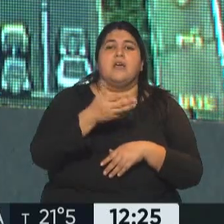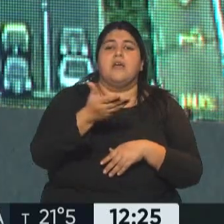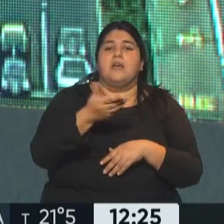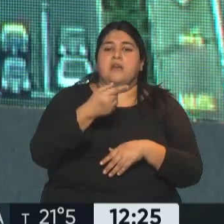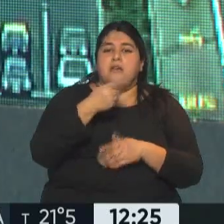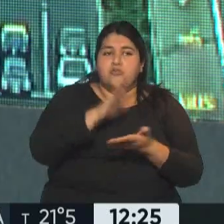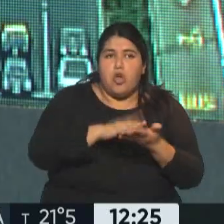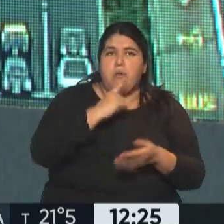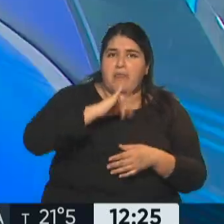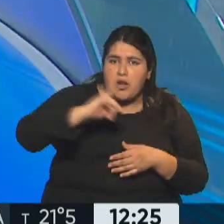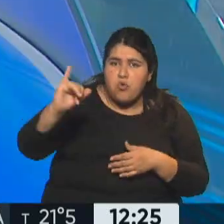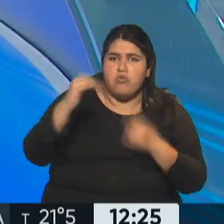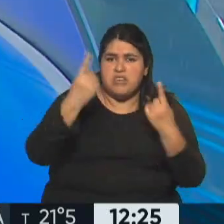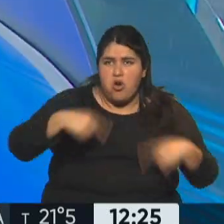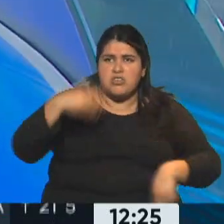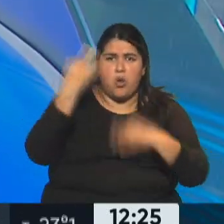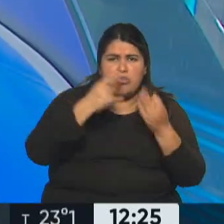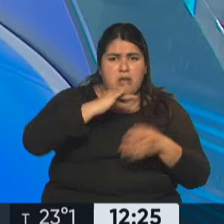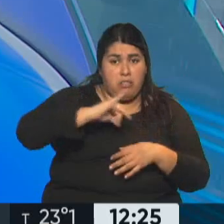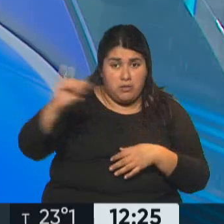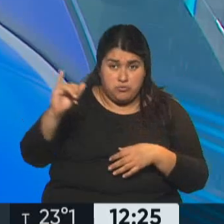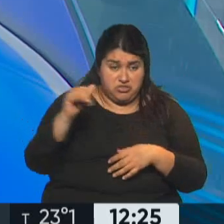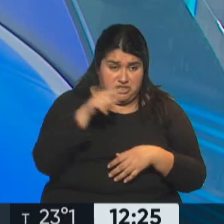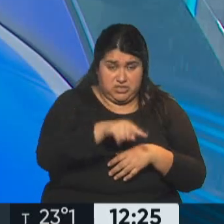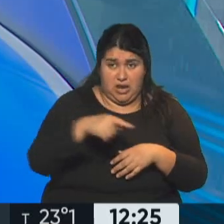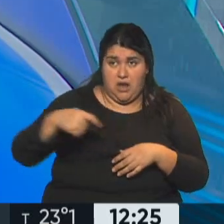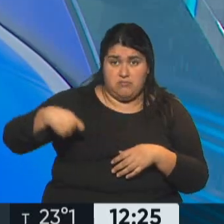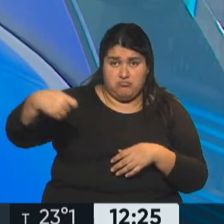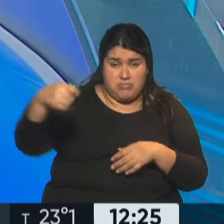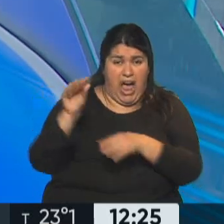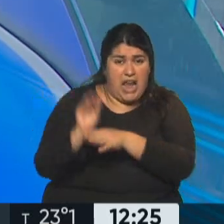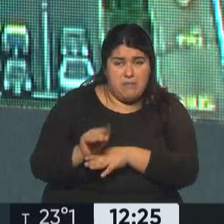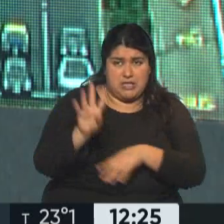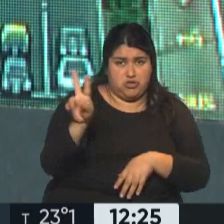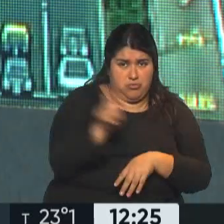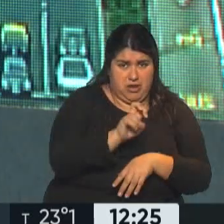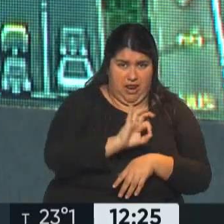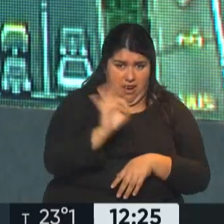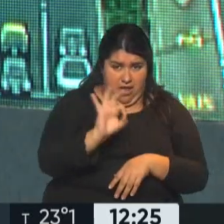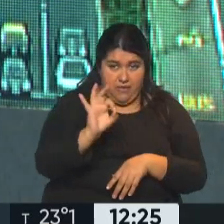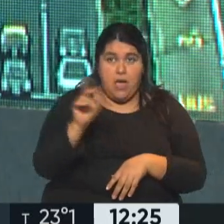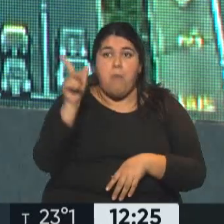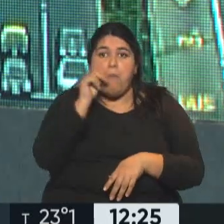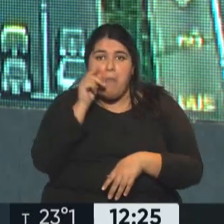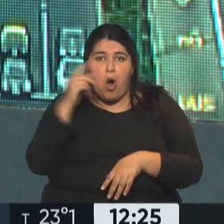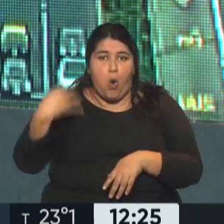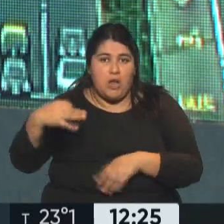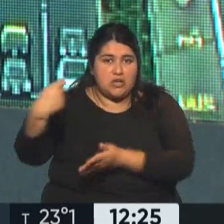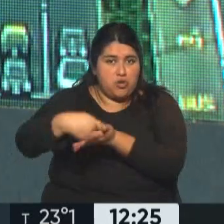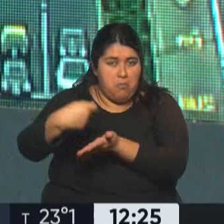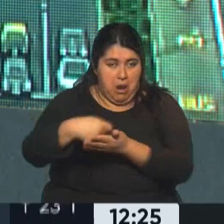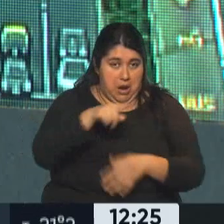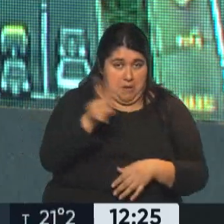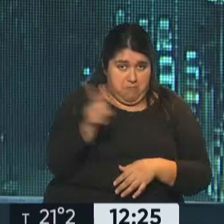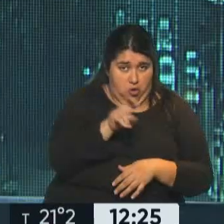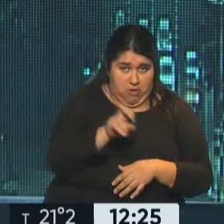impulsar su demanda a través de la justicia, no recibe lo que debe recibir, la obligatoriedad que tiene un padre con sus hijos, nada más y nada menos.